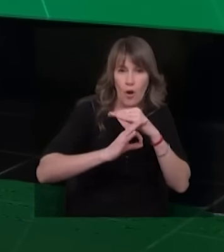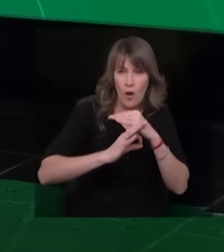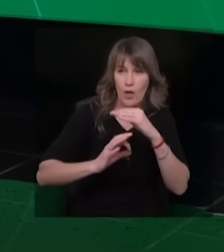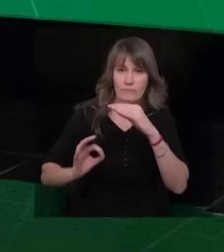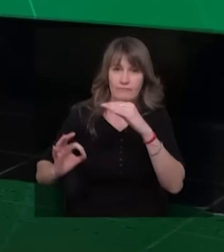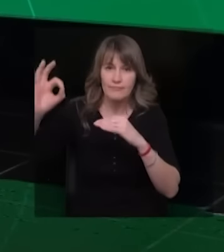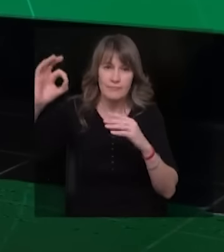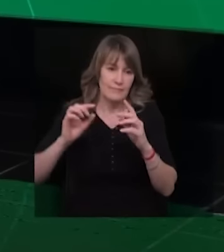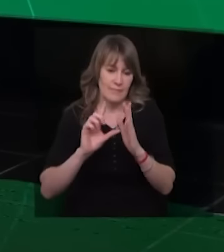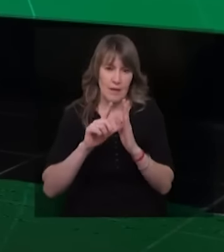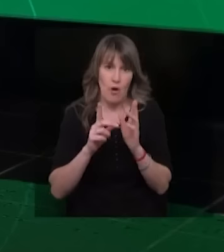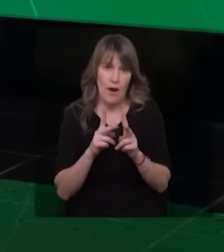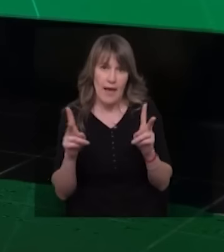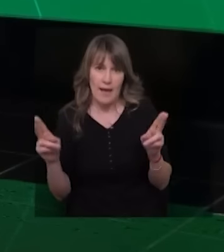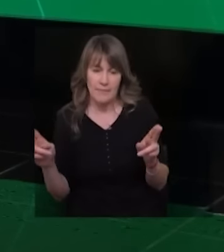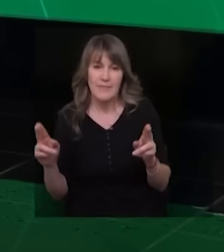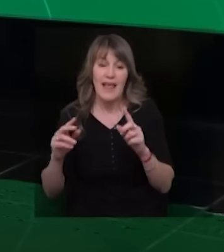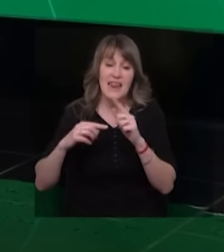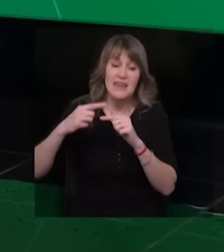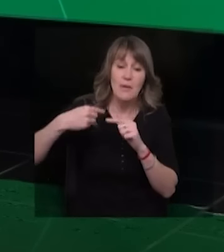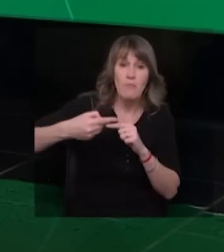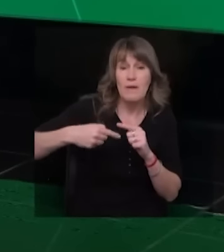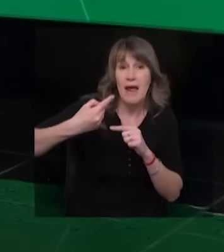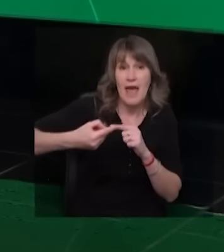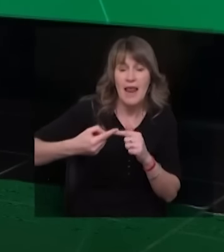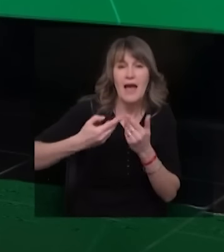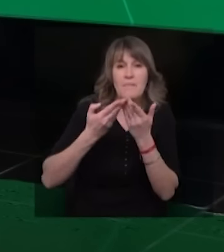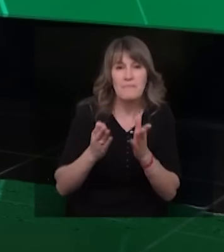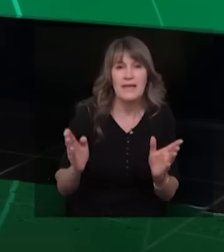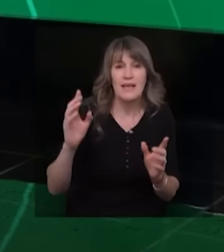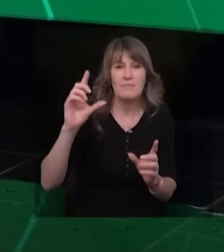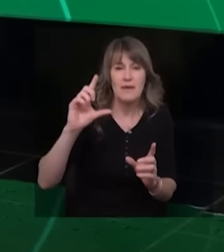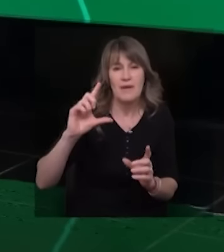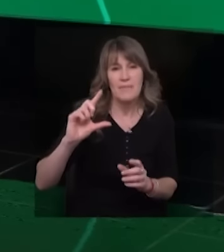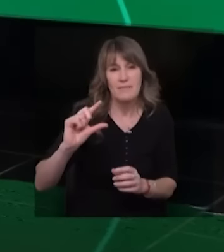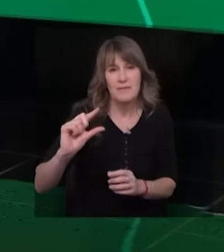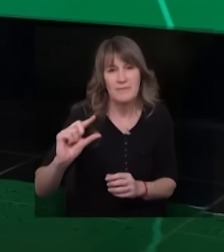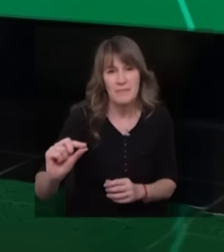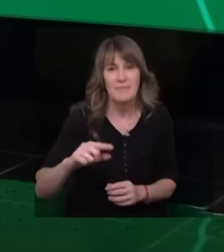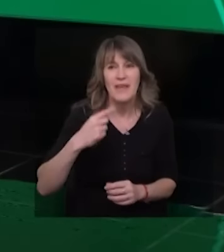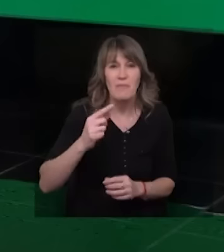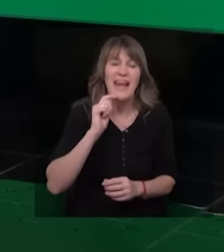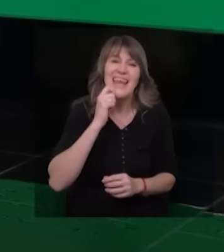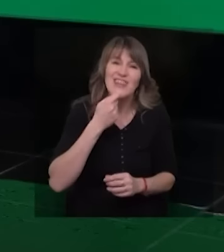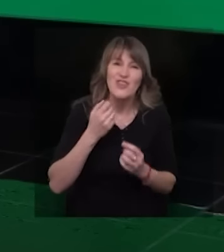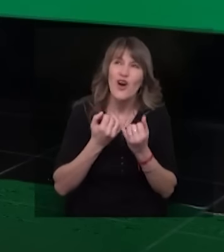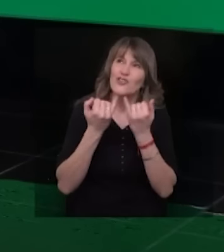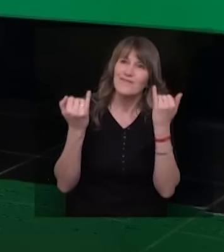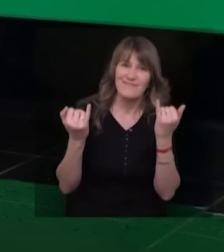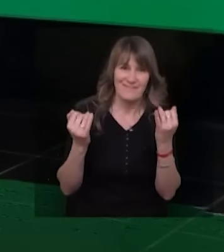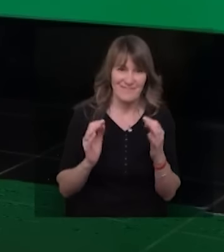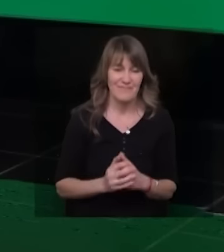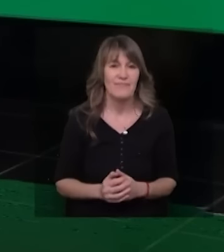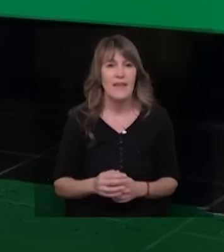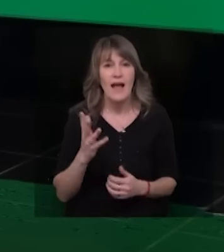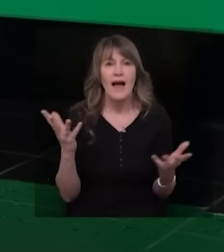y en adelante la cuenta será para atrás lo que a una mayoría le empieza a generar alegría cuando se va dando lación pensemos eso y ahora nos metemos en